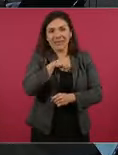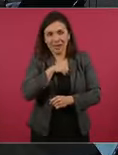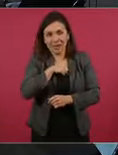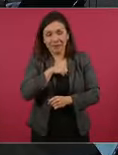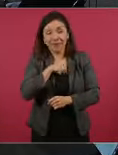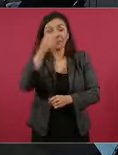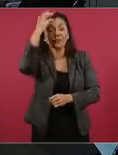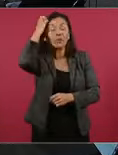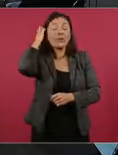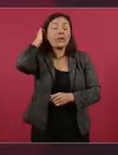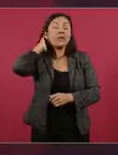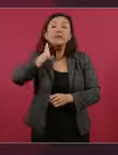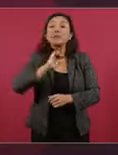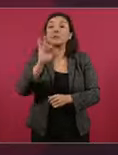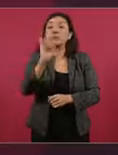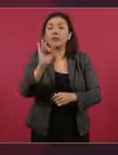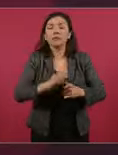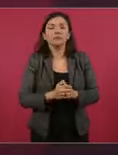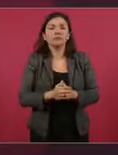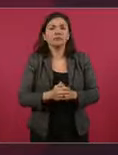Si en 3 horas